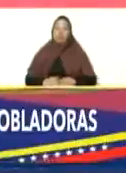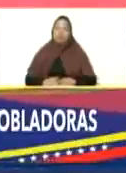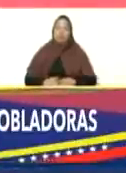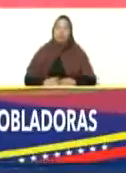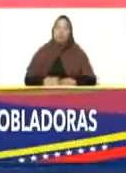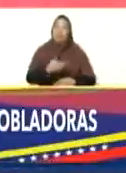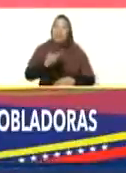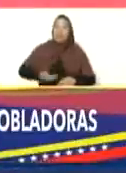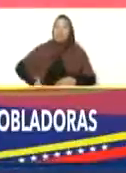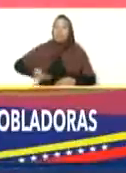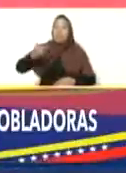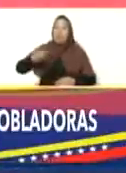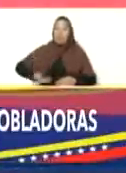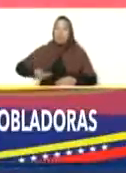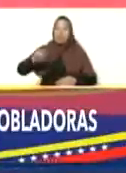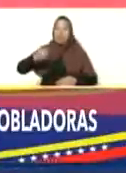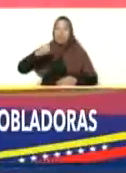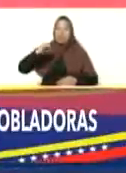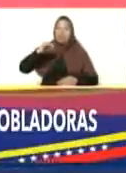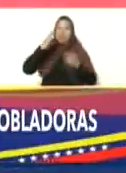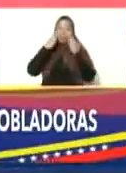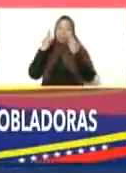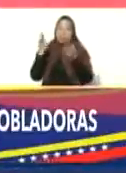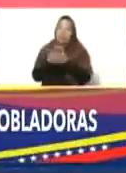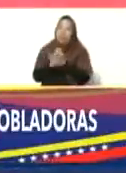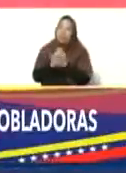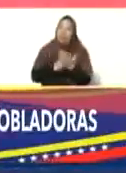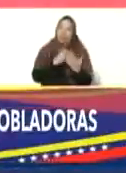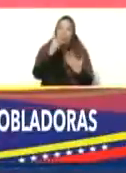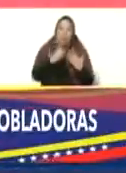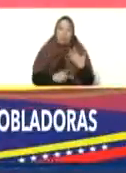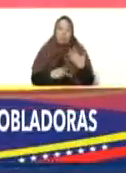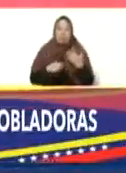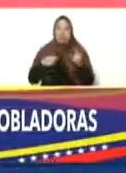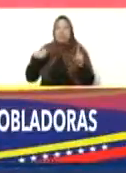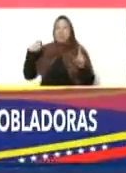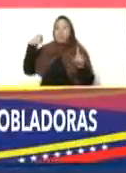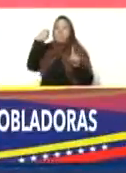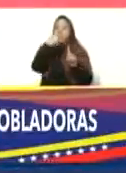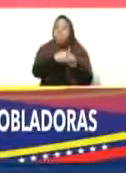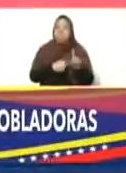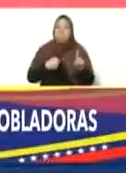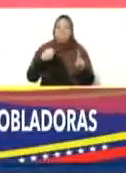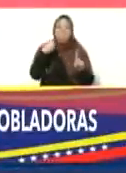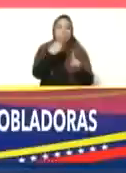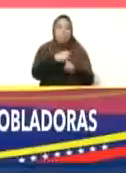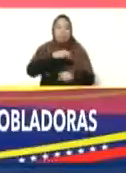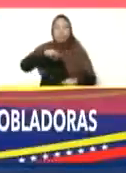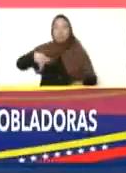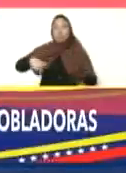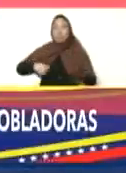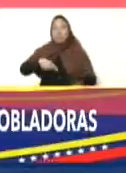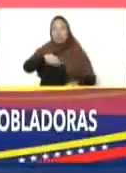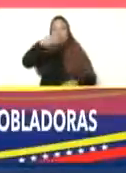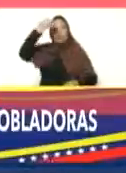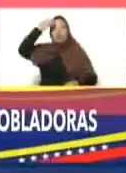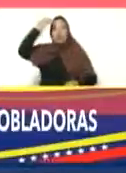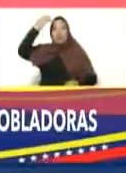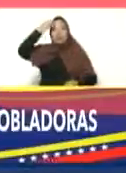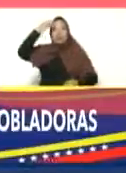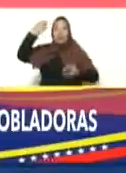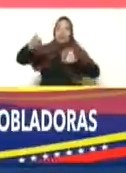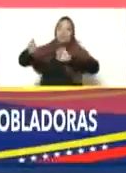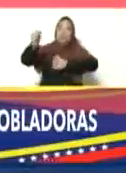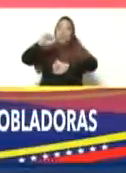es importante que juan carlos lo he traído de un golpe fuerte nosotros ustedes saben que venimos de